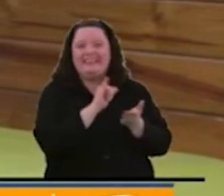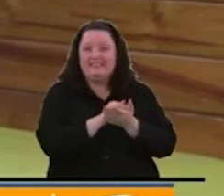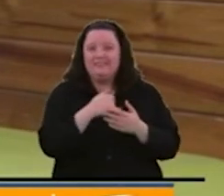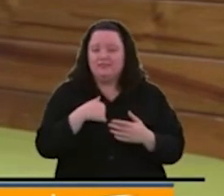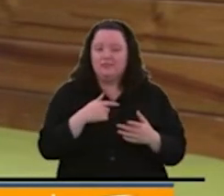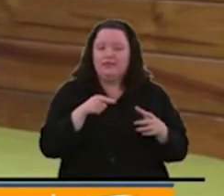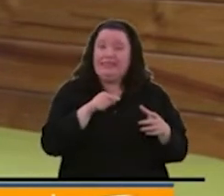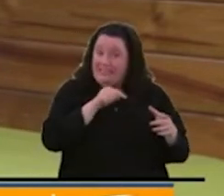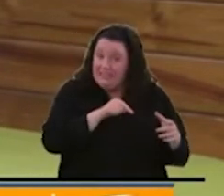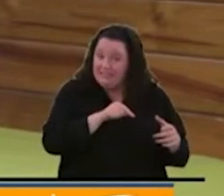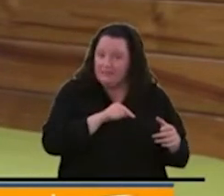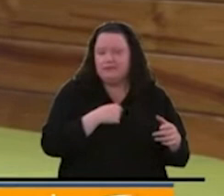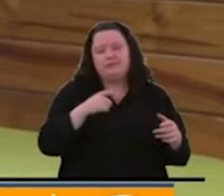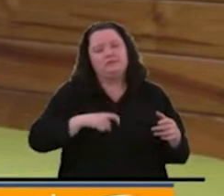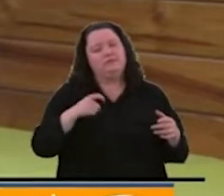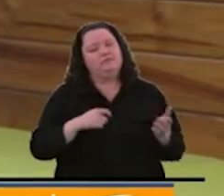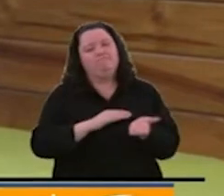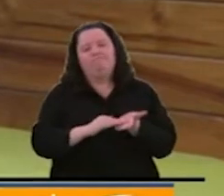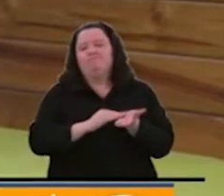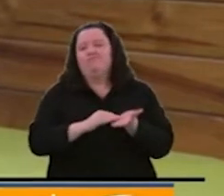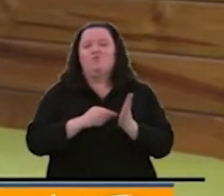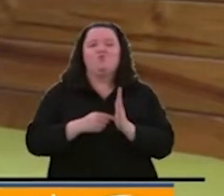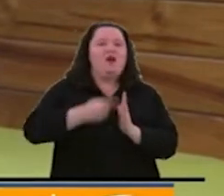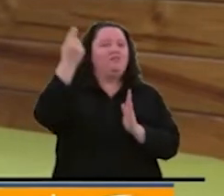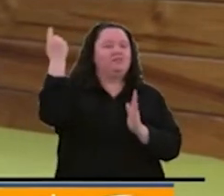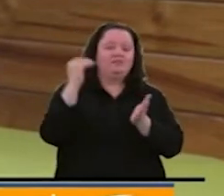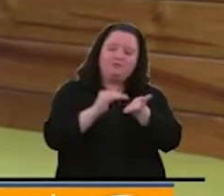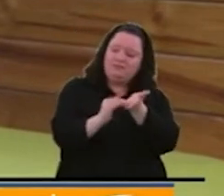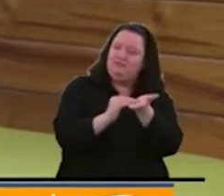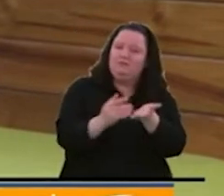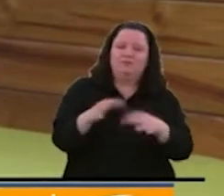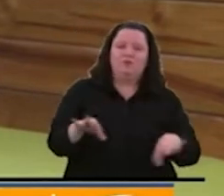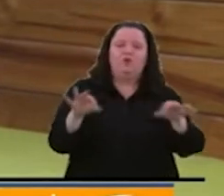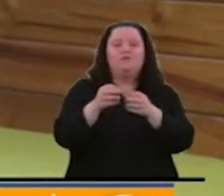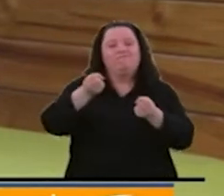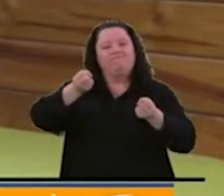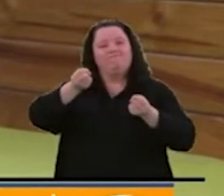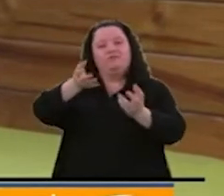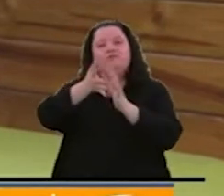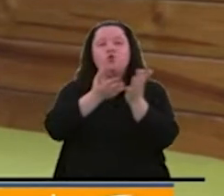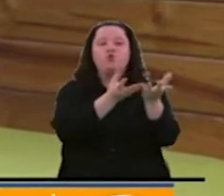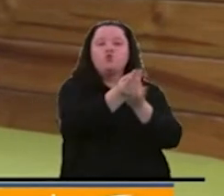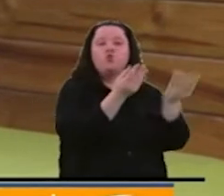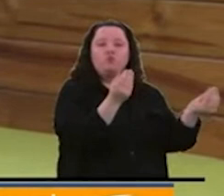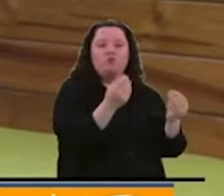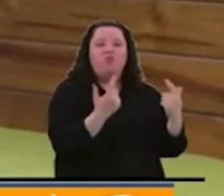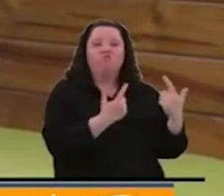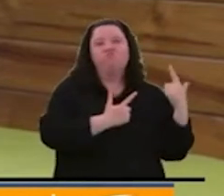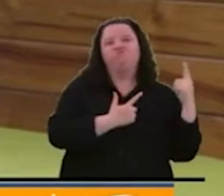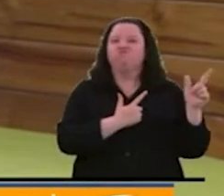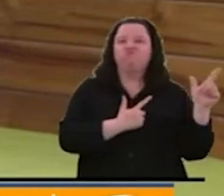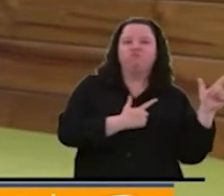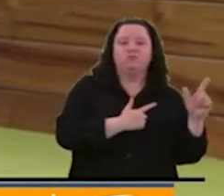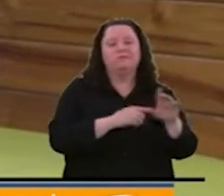Yo creo que es necesario resolver de una vez por todas eso, así que el mensaje para los grupos armados sigue